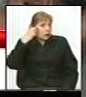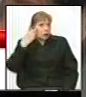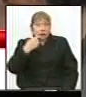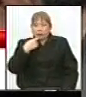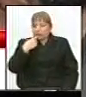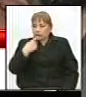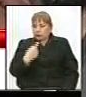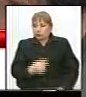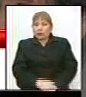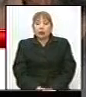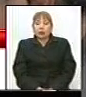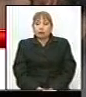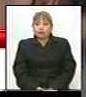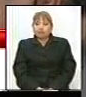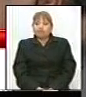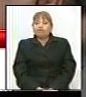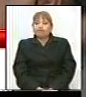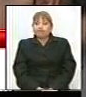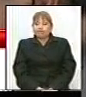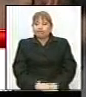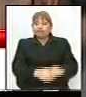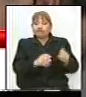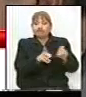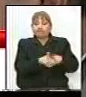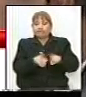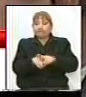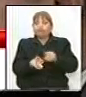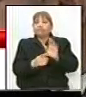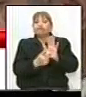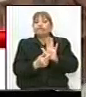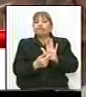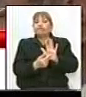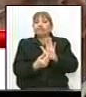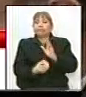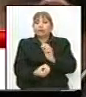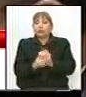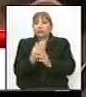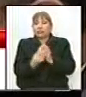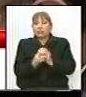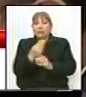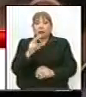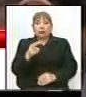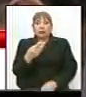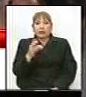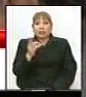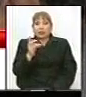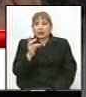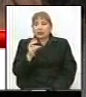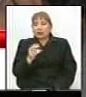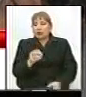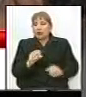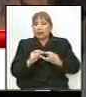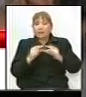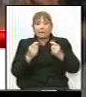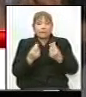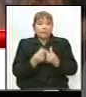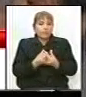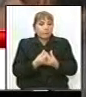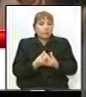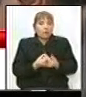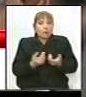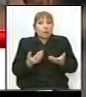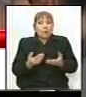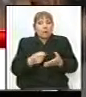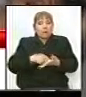mencionado. Pero también señaló que en septiembre de 2017 este partido presentó su primer lote